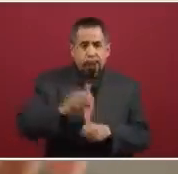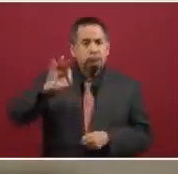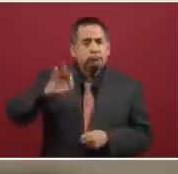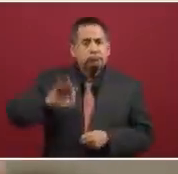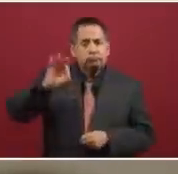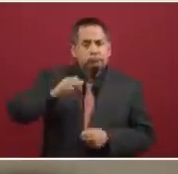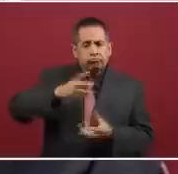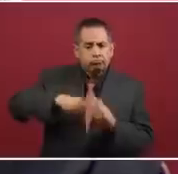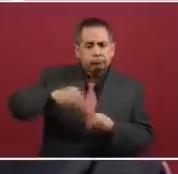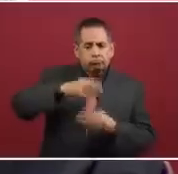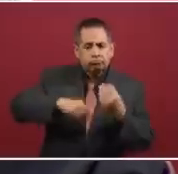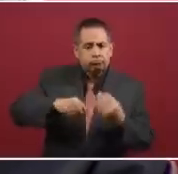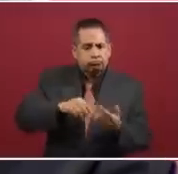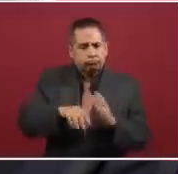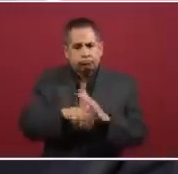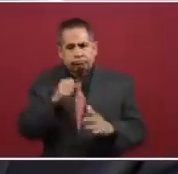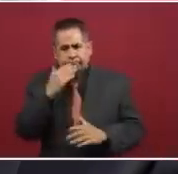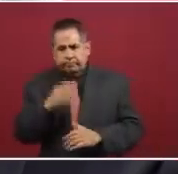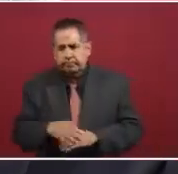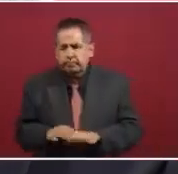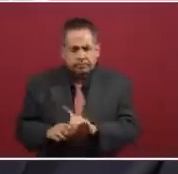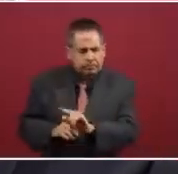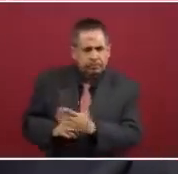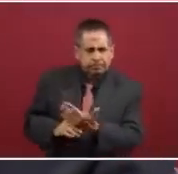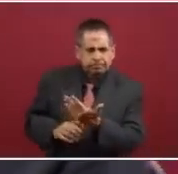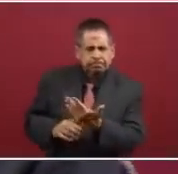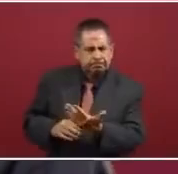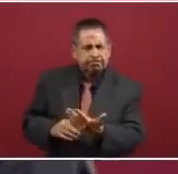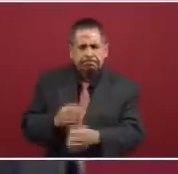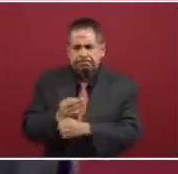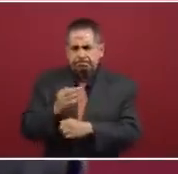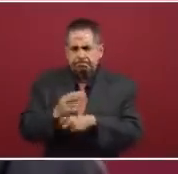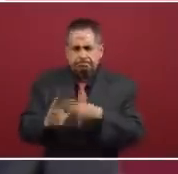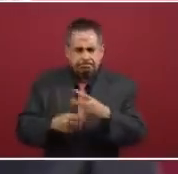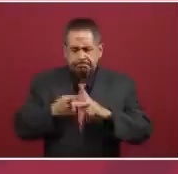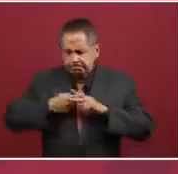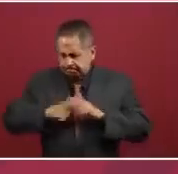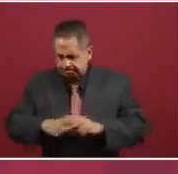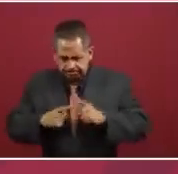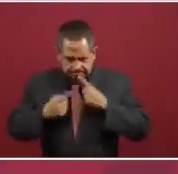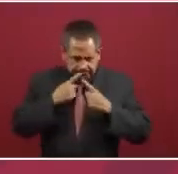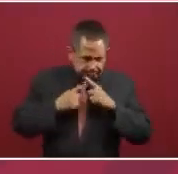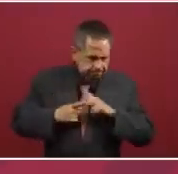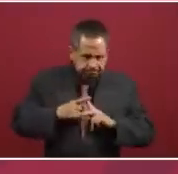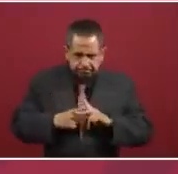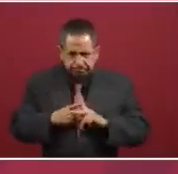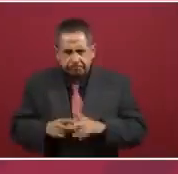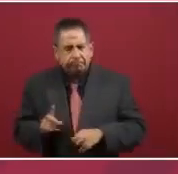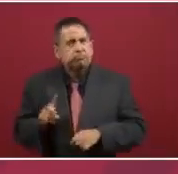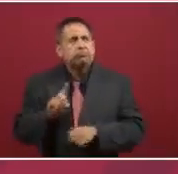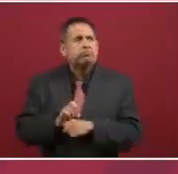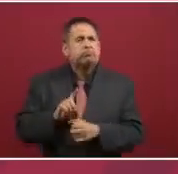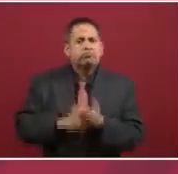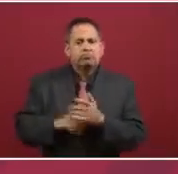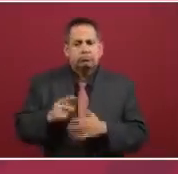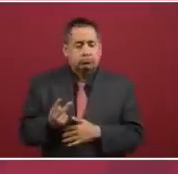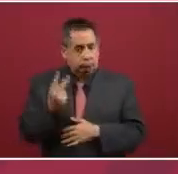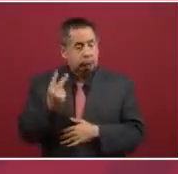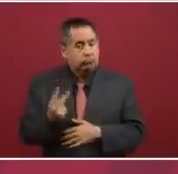bueno, ahorita le pregunto un par de cosas. En eso estamos. Sí comenzamos el día